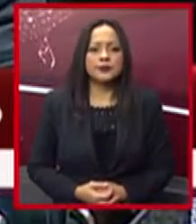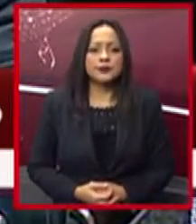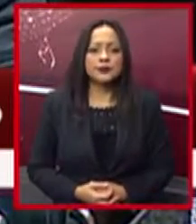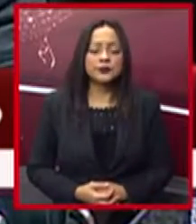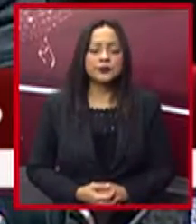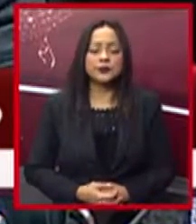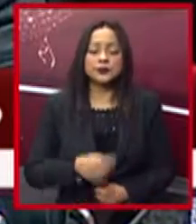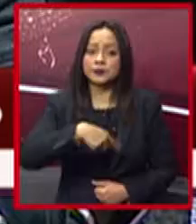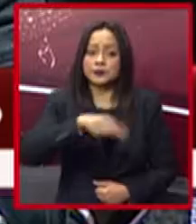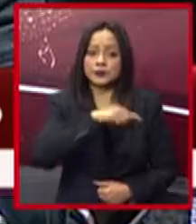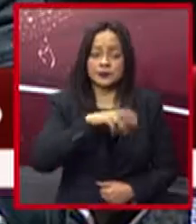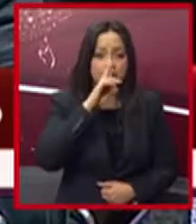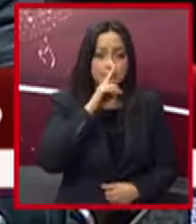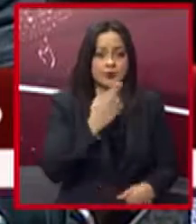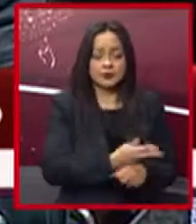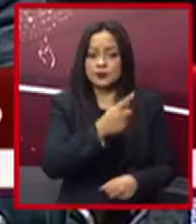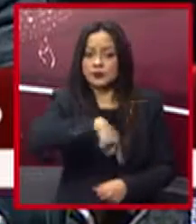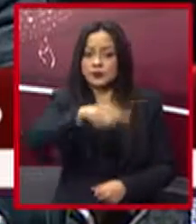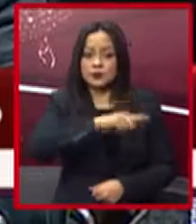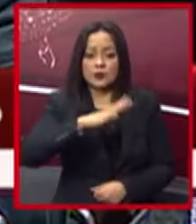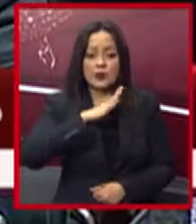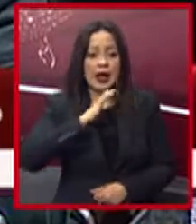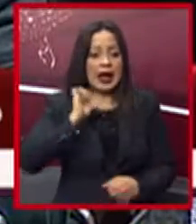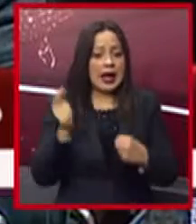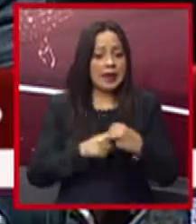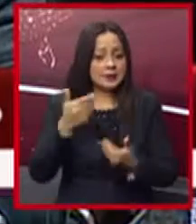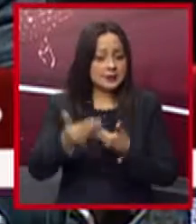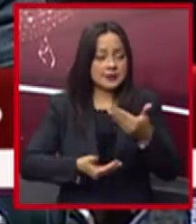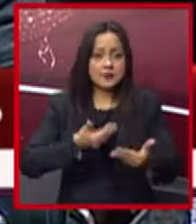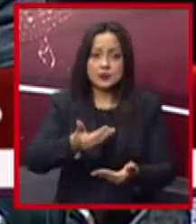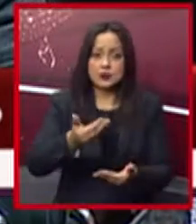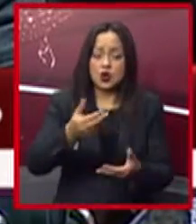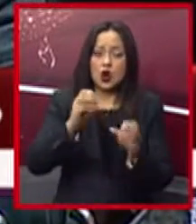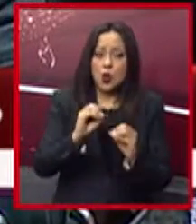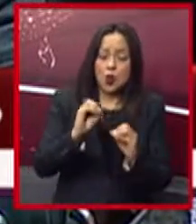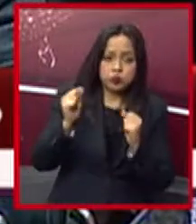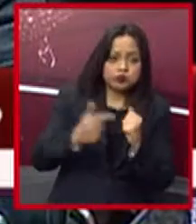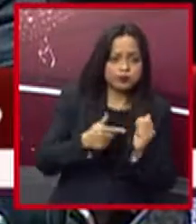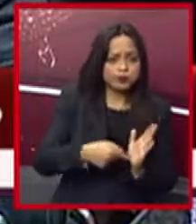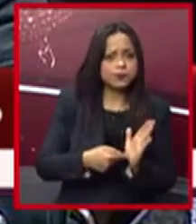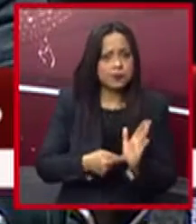Se van obligados todos los que presten algún servicio